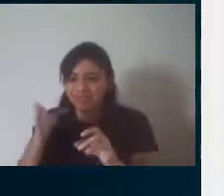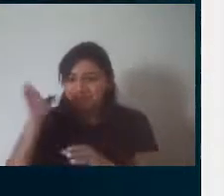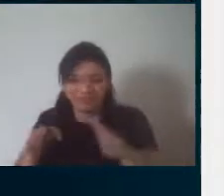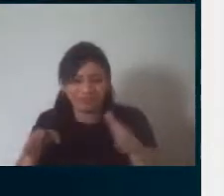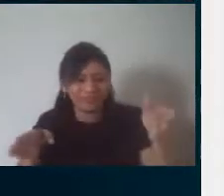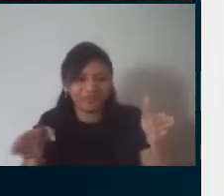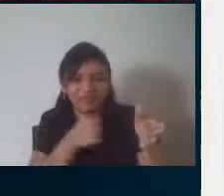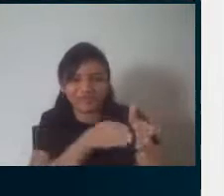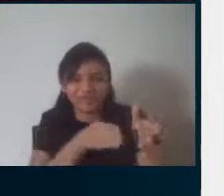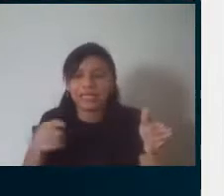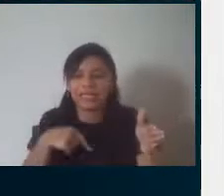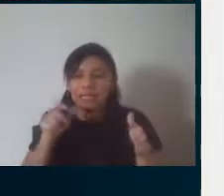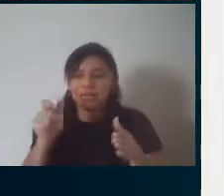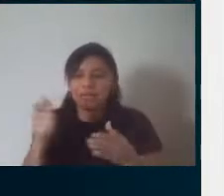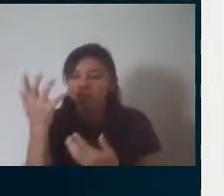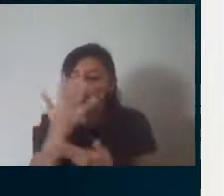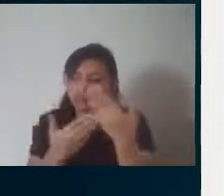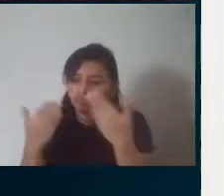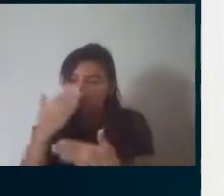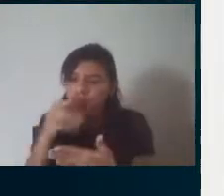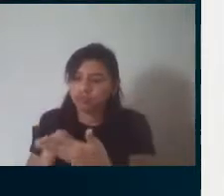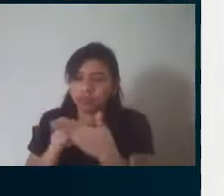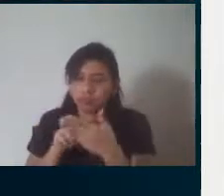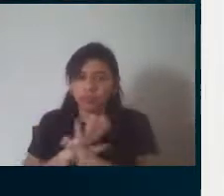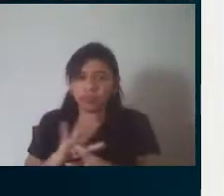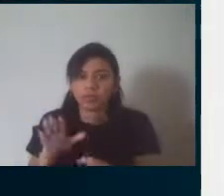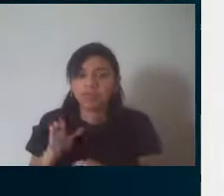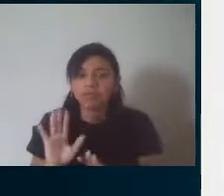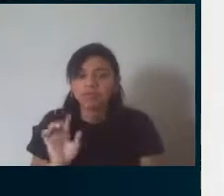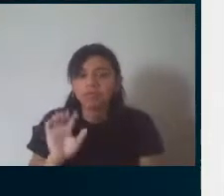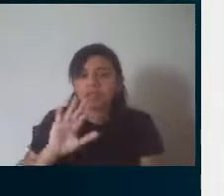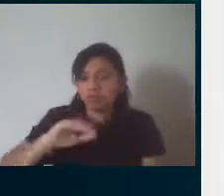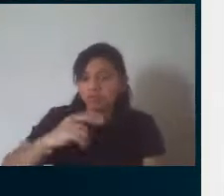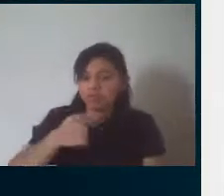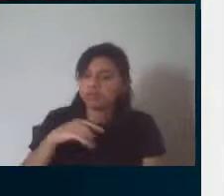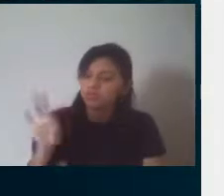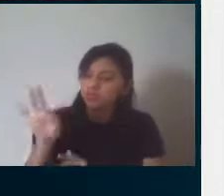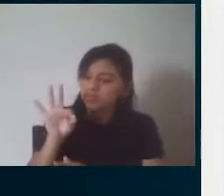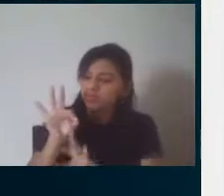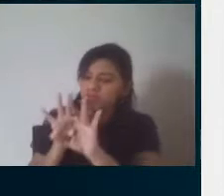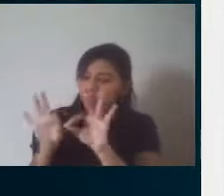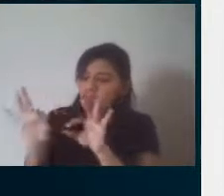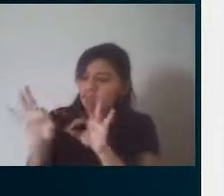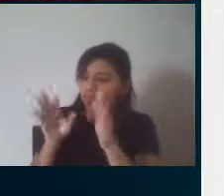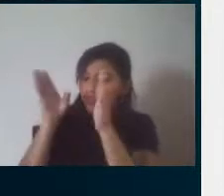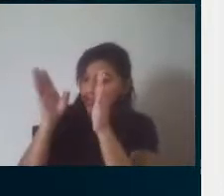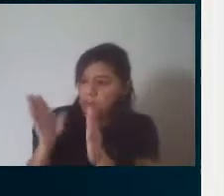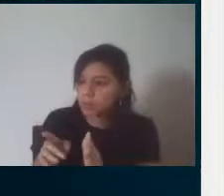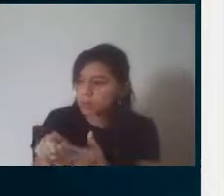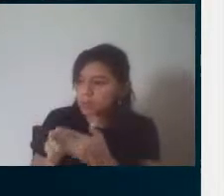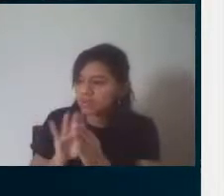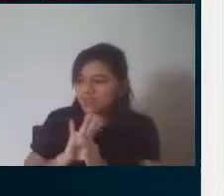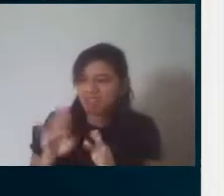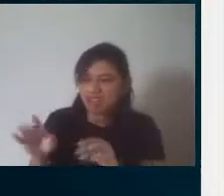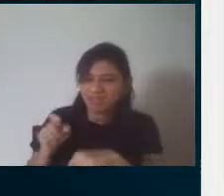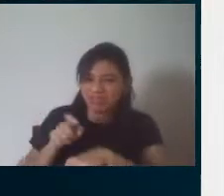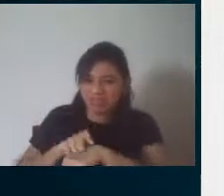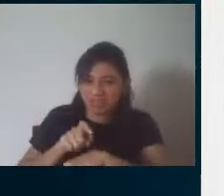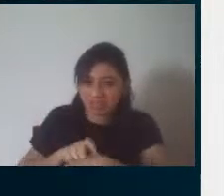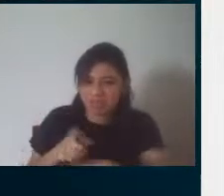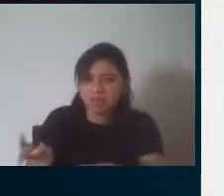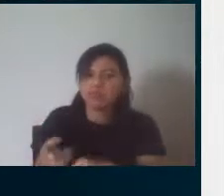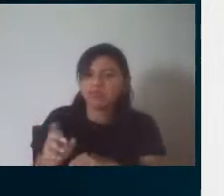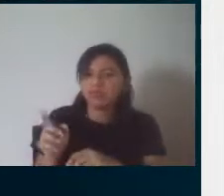Luego que ya seleccioné mi tiempo y ya seleccioné la cantidad de interrupciones de los equipos, en este